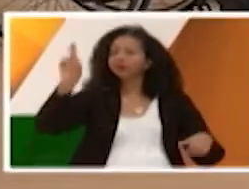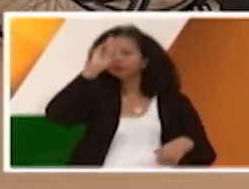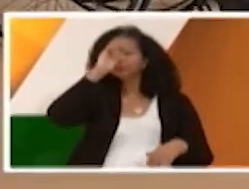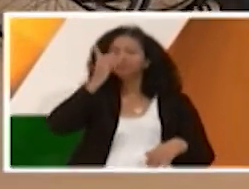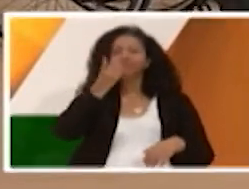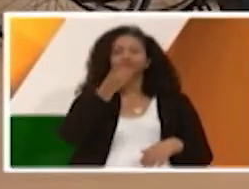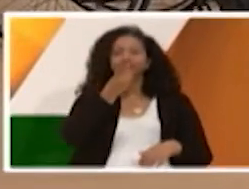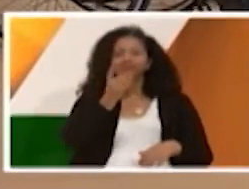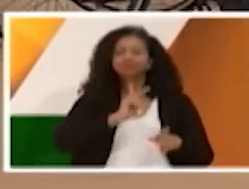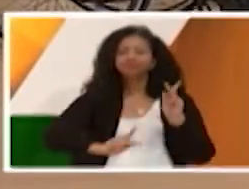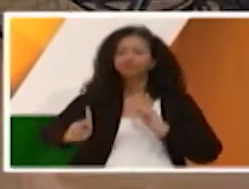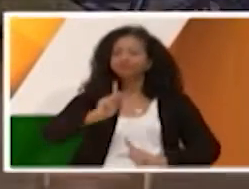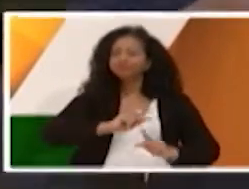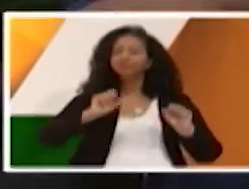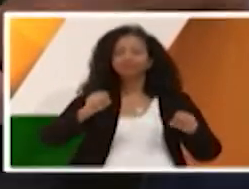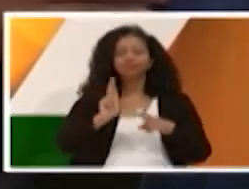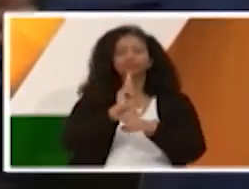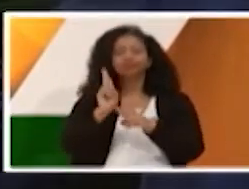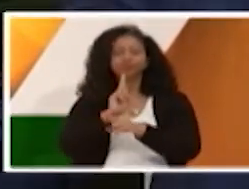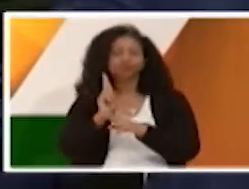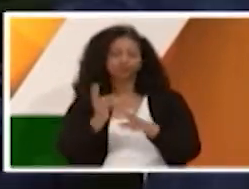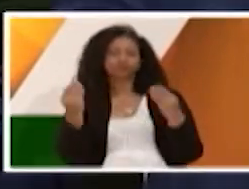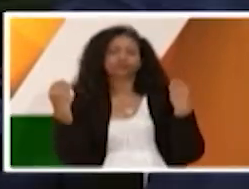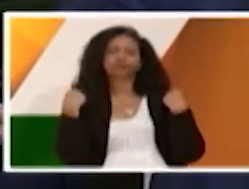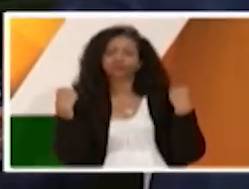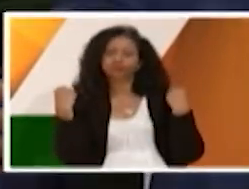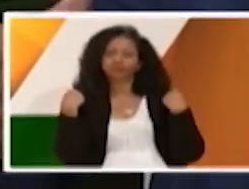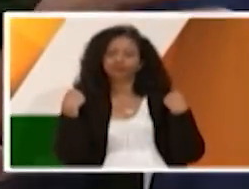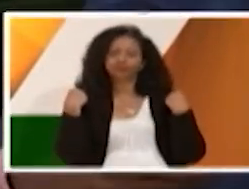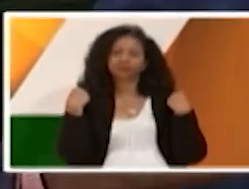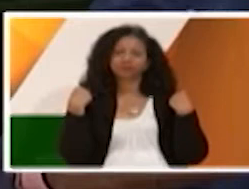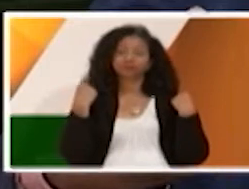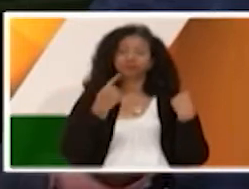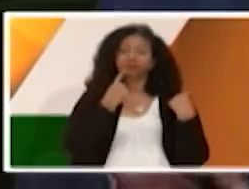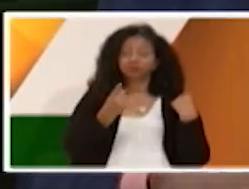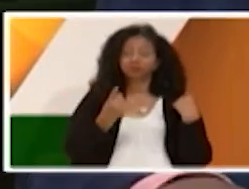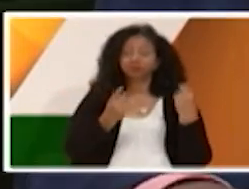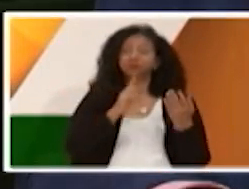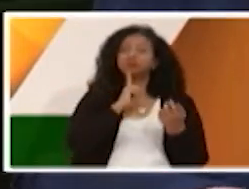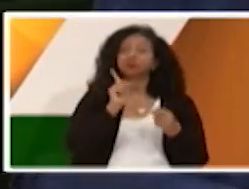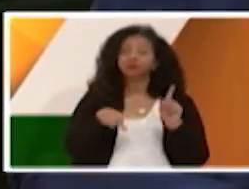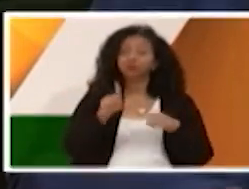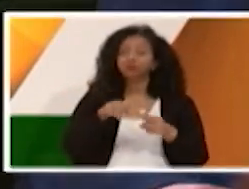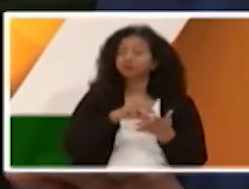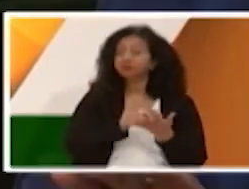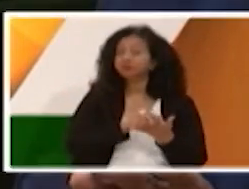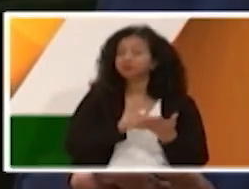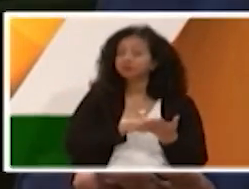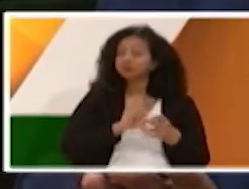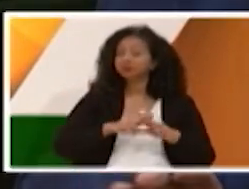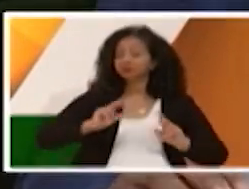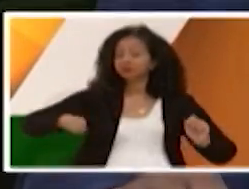lo que tiene que ver con el deporte adaptado, él estuvo hablando de la deficiencia, de la silla que tenía. Ya hoy en día eso